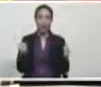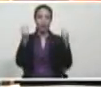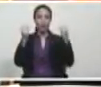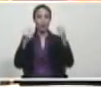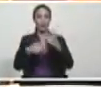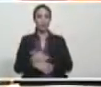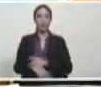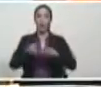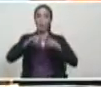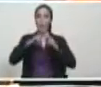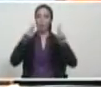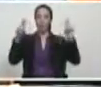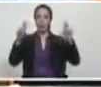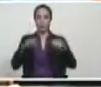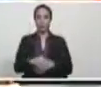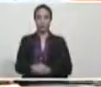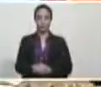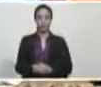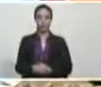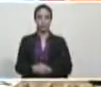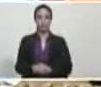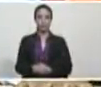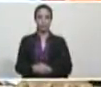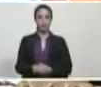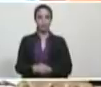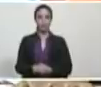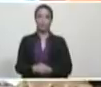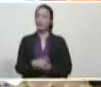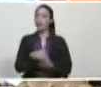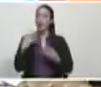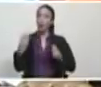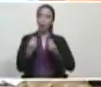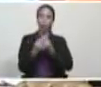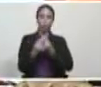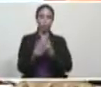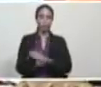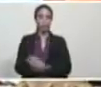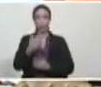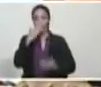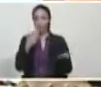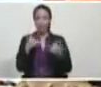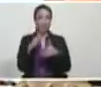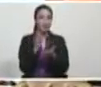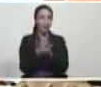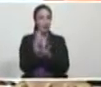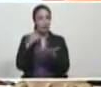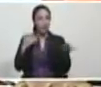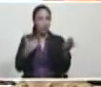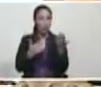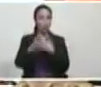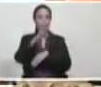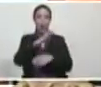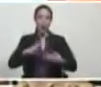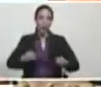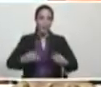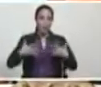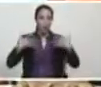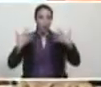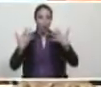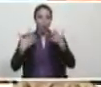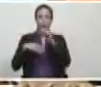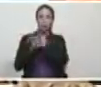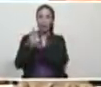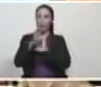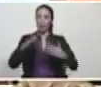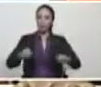Venezuela! ¡Que viva nuestra patria! Y digamos siempre, siempre llenos de espíritu patriótico